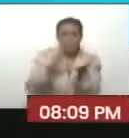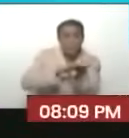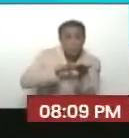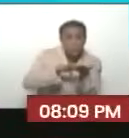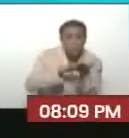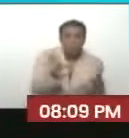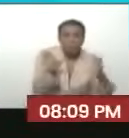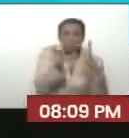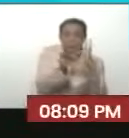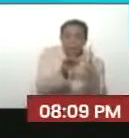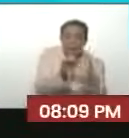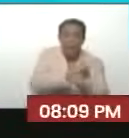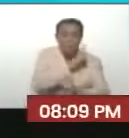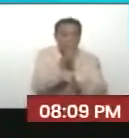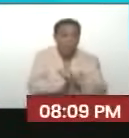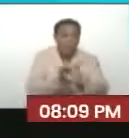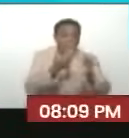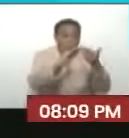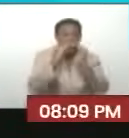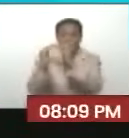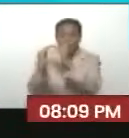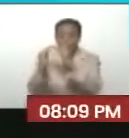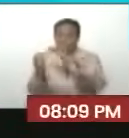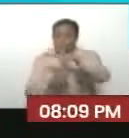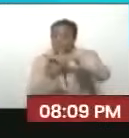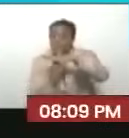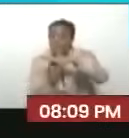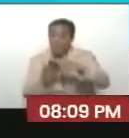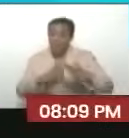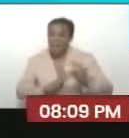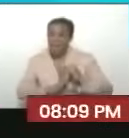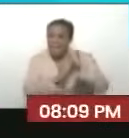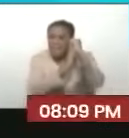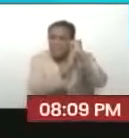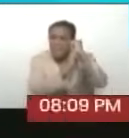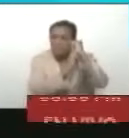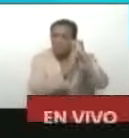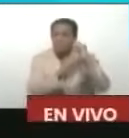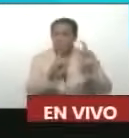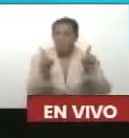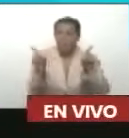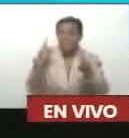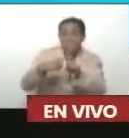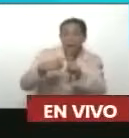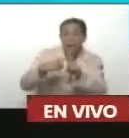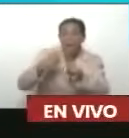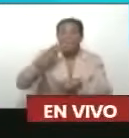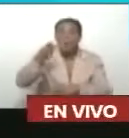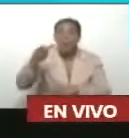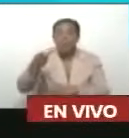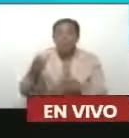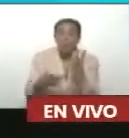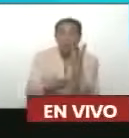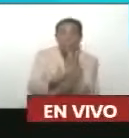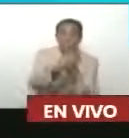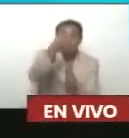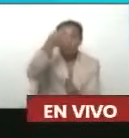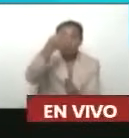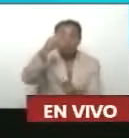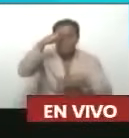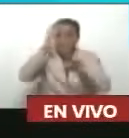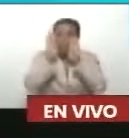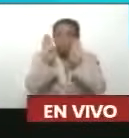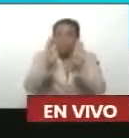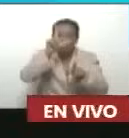combinar el poder popular de base, el liderazgo, con el poder político para